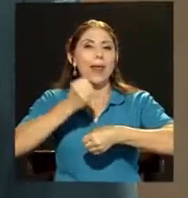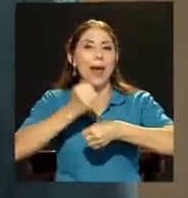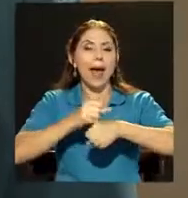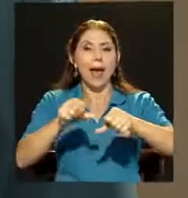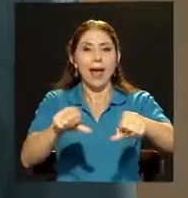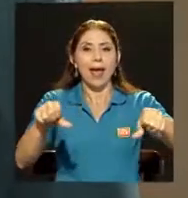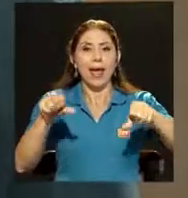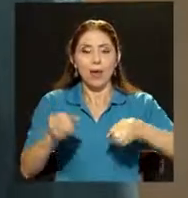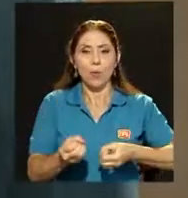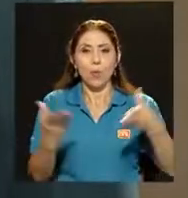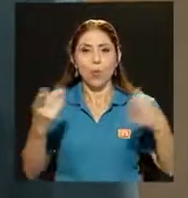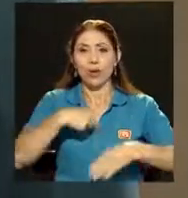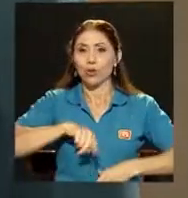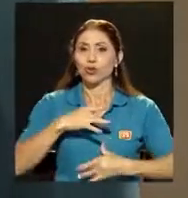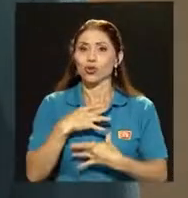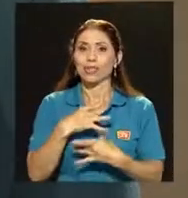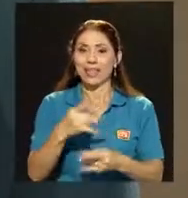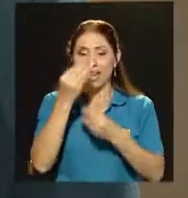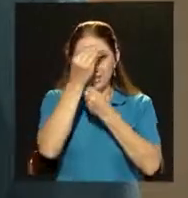sobremanera comunicar.